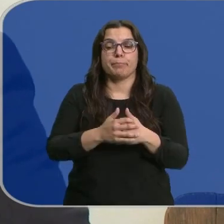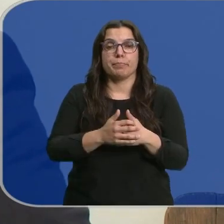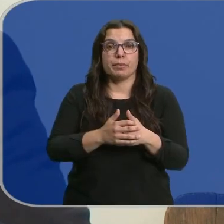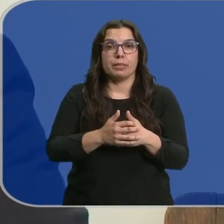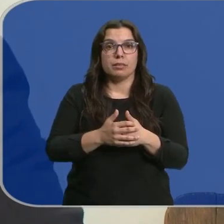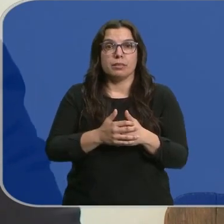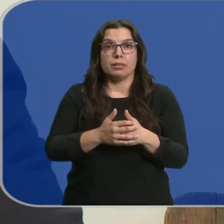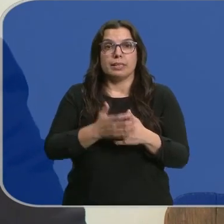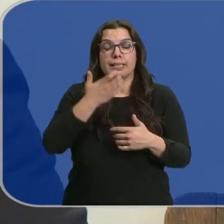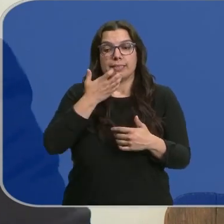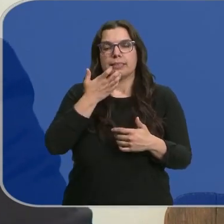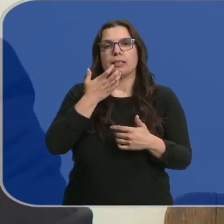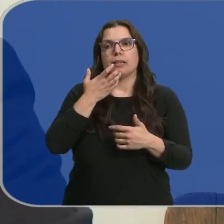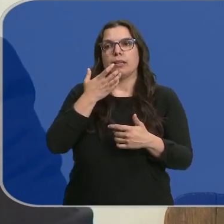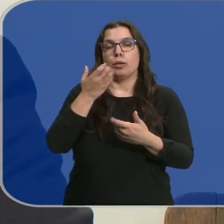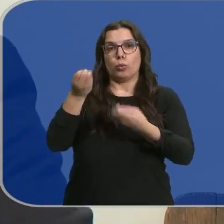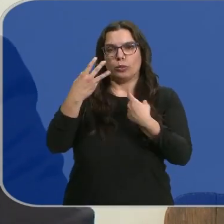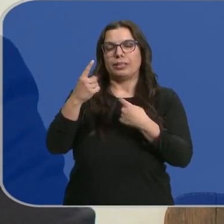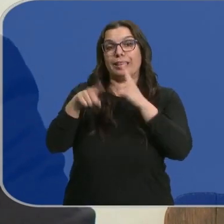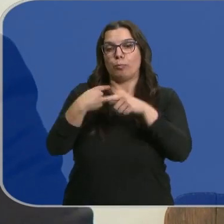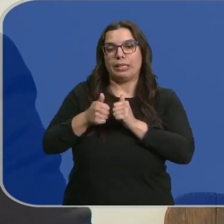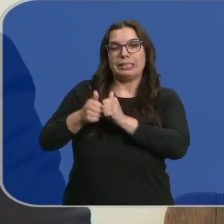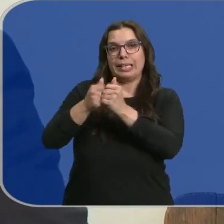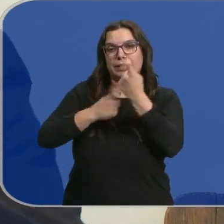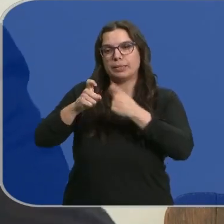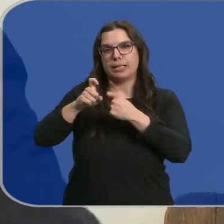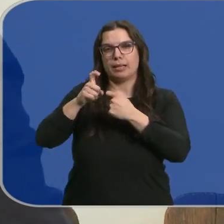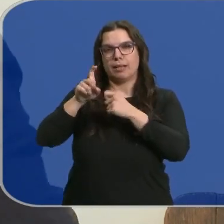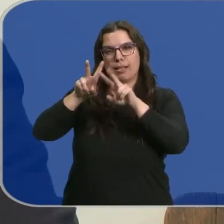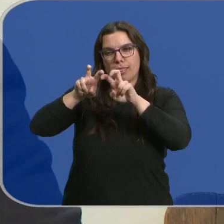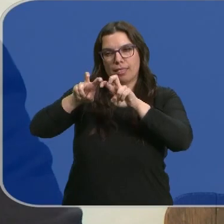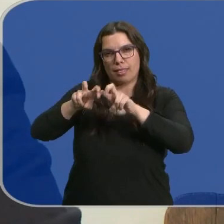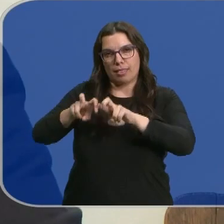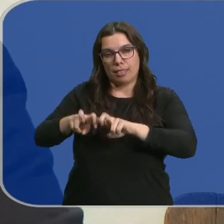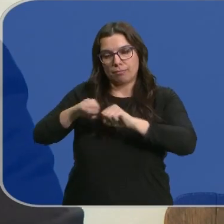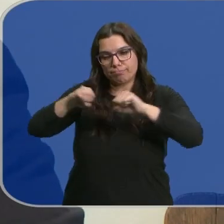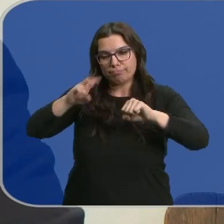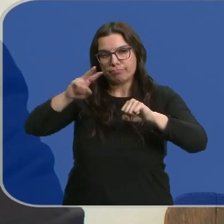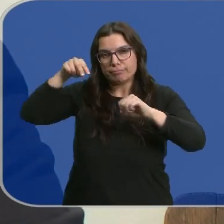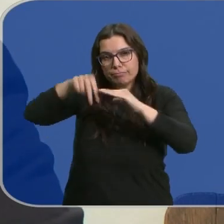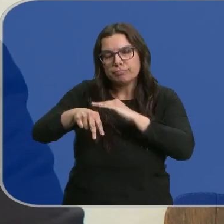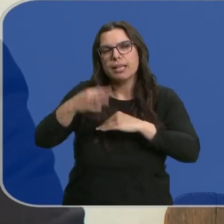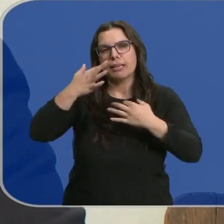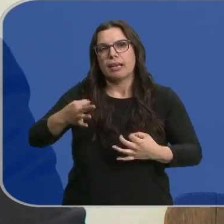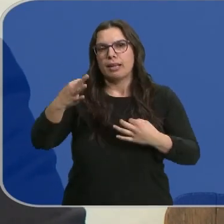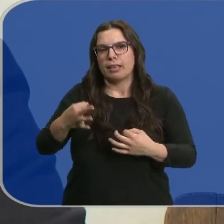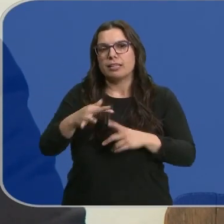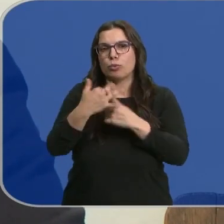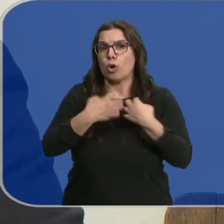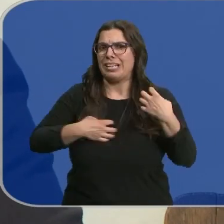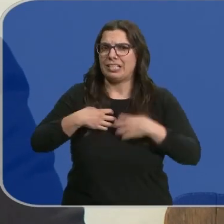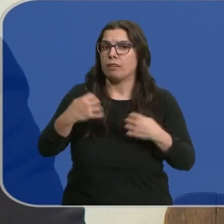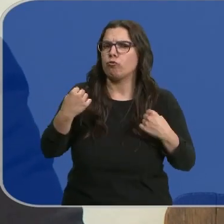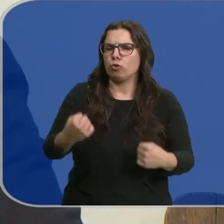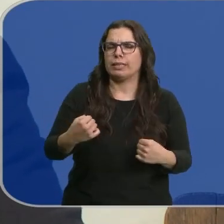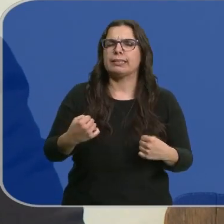Cuando profundizas en ese acompañamiento, en esa entrevista, descubres que por debajo lo que hay es una situación de mucha